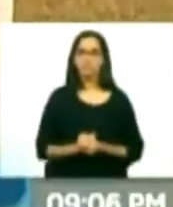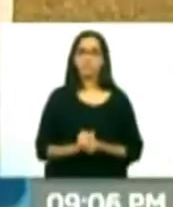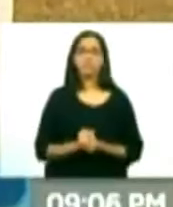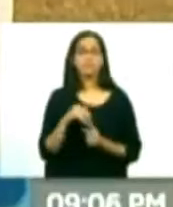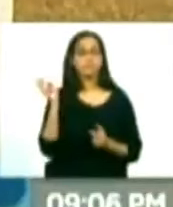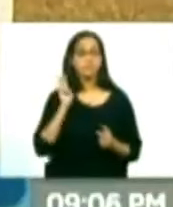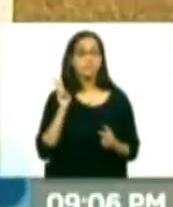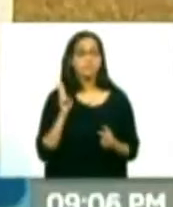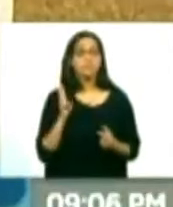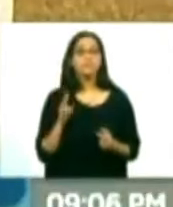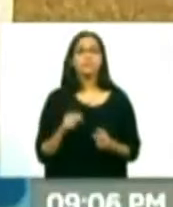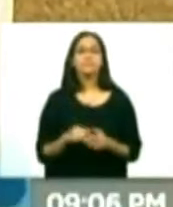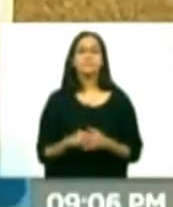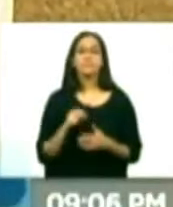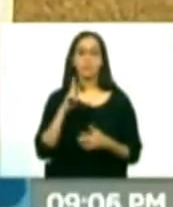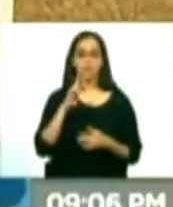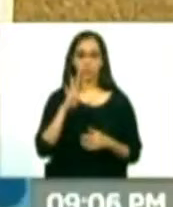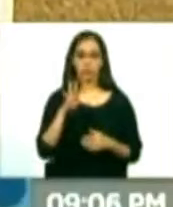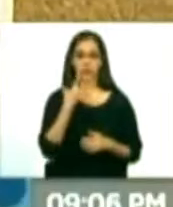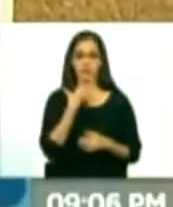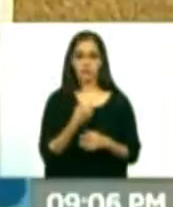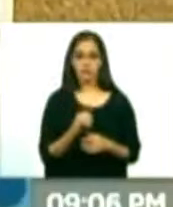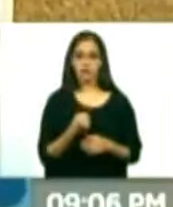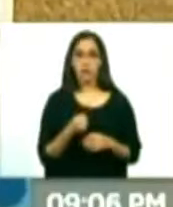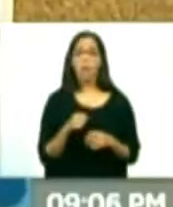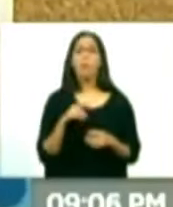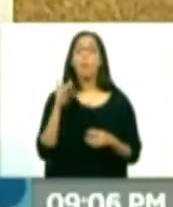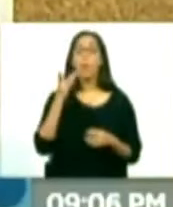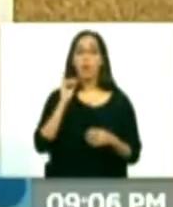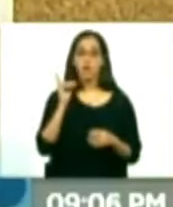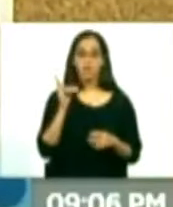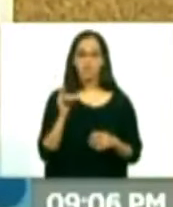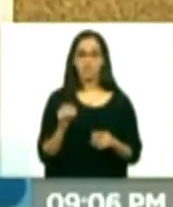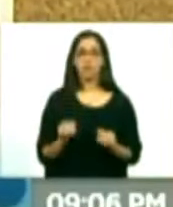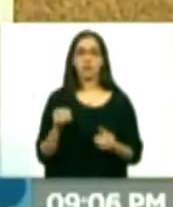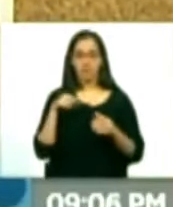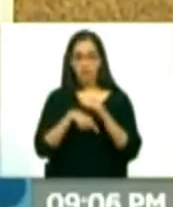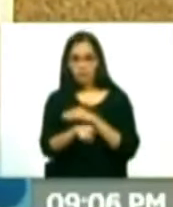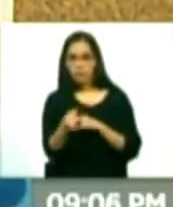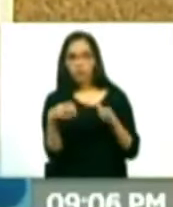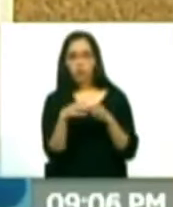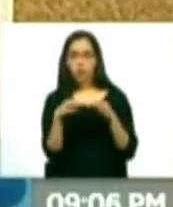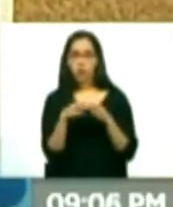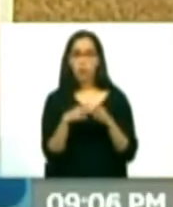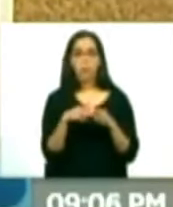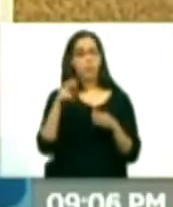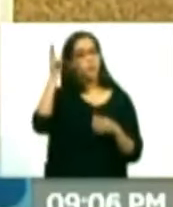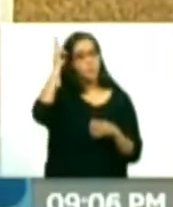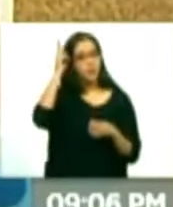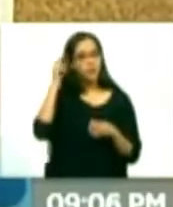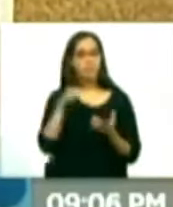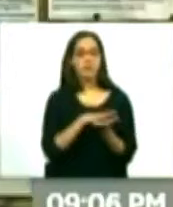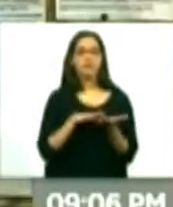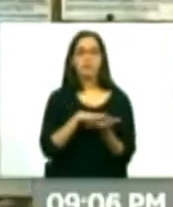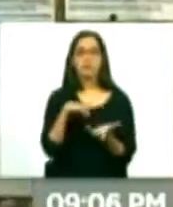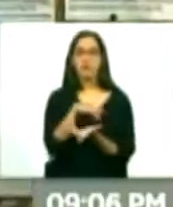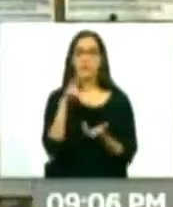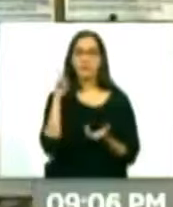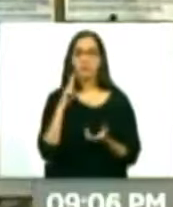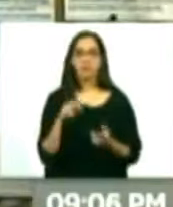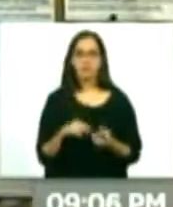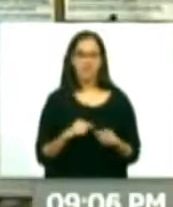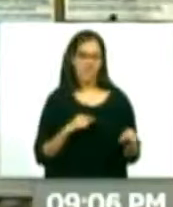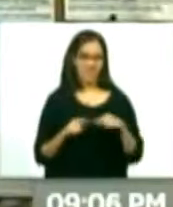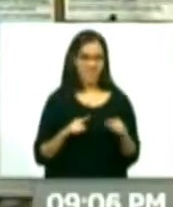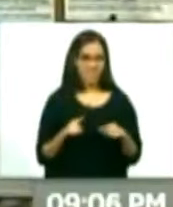Venezuela, el estímulo, el 24 de diciembre, Bolivia entra a Grupo de Lima para resolver la crisis venezolana con la dictadora